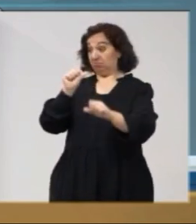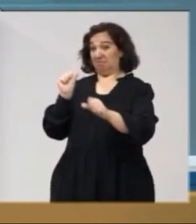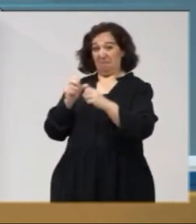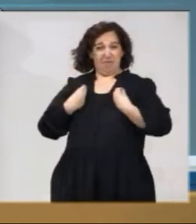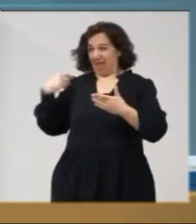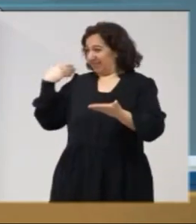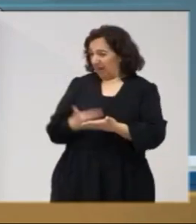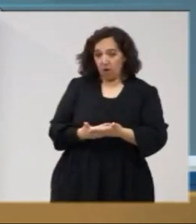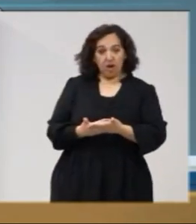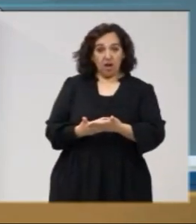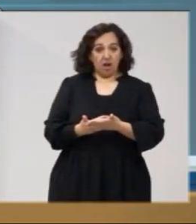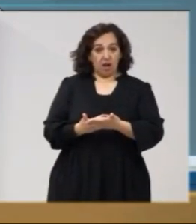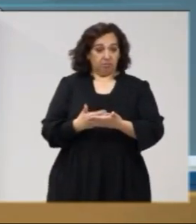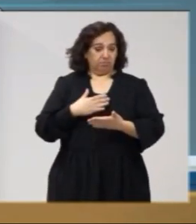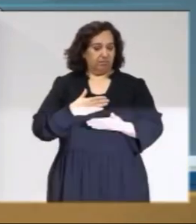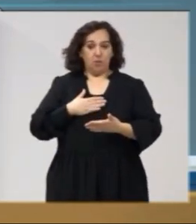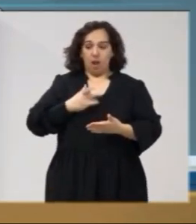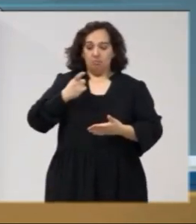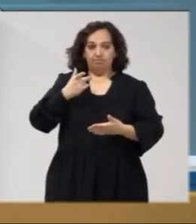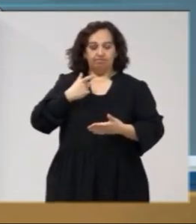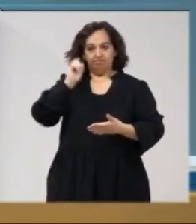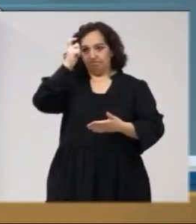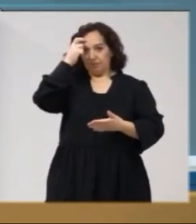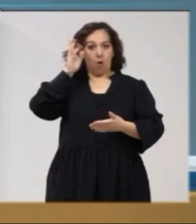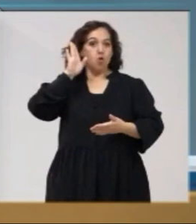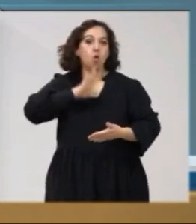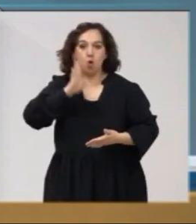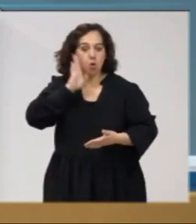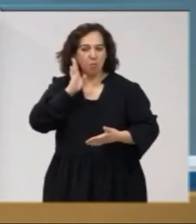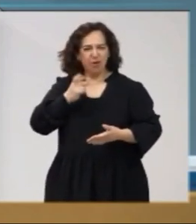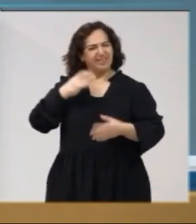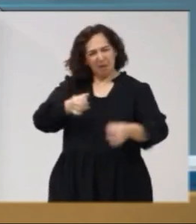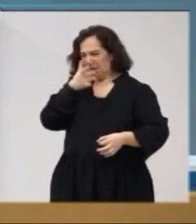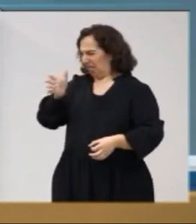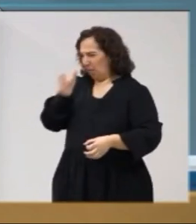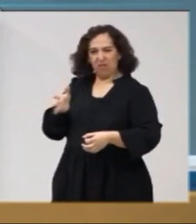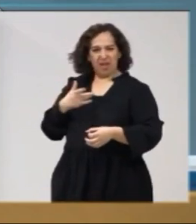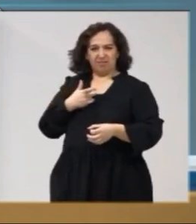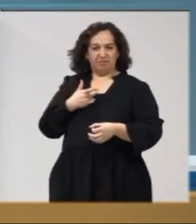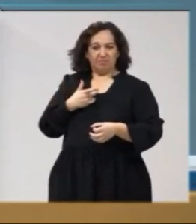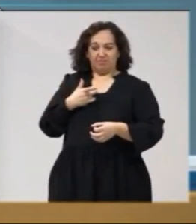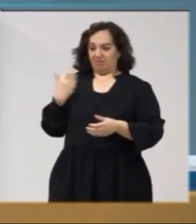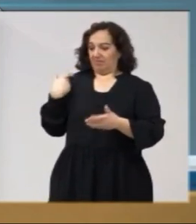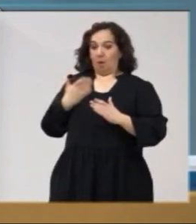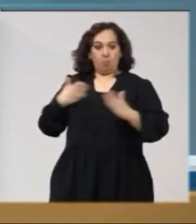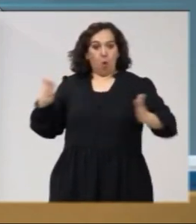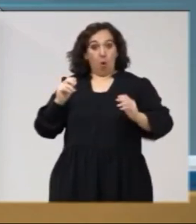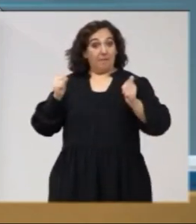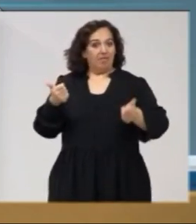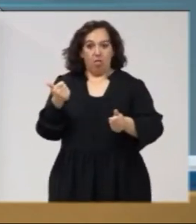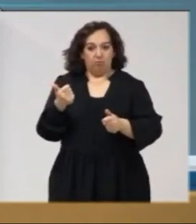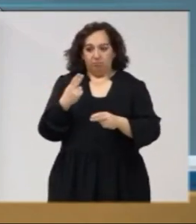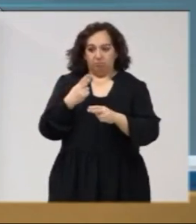vida, donde la corrupción la vengo denunciando desde el primer momento,